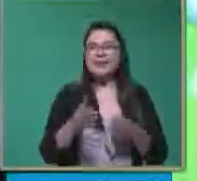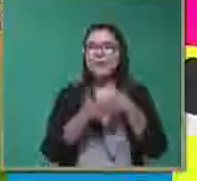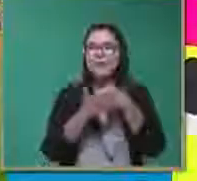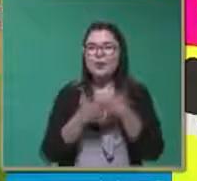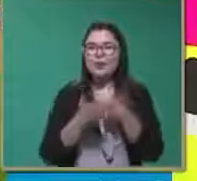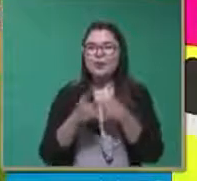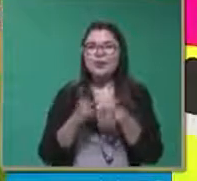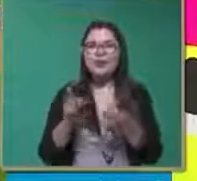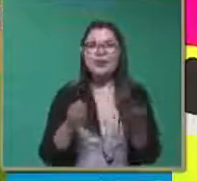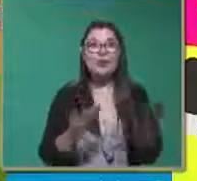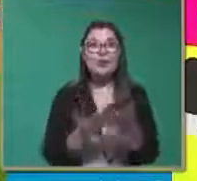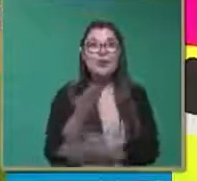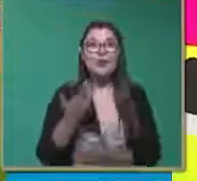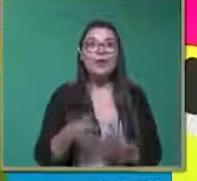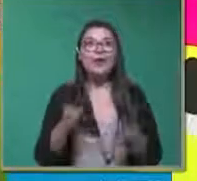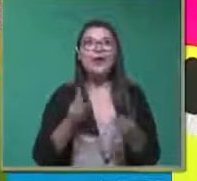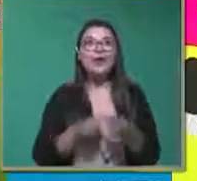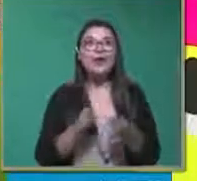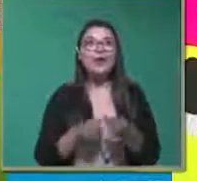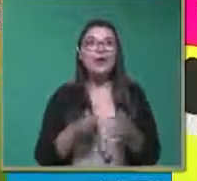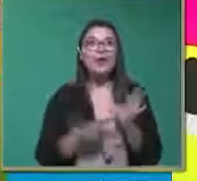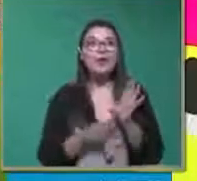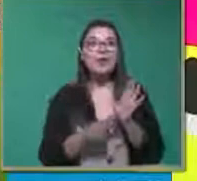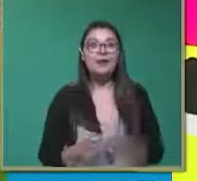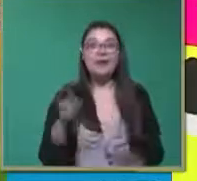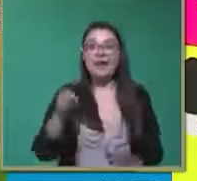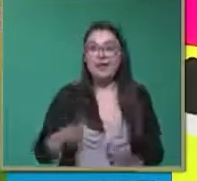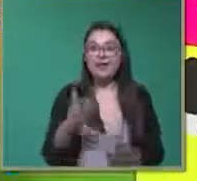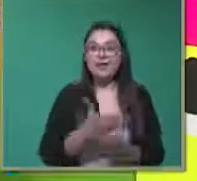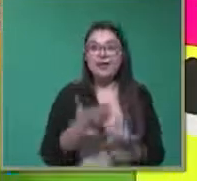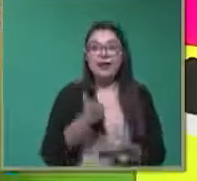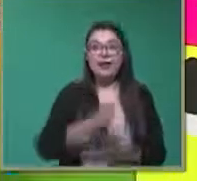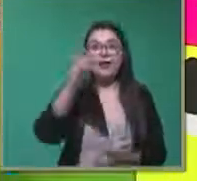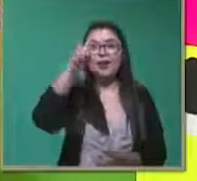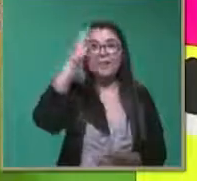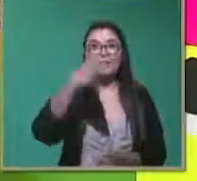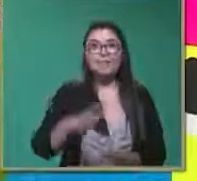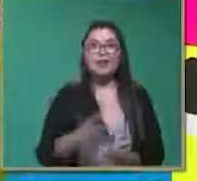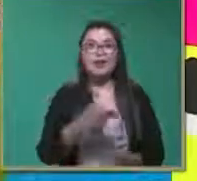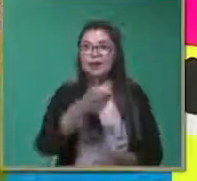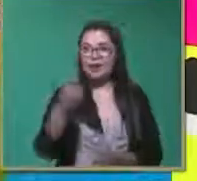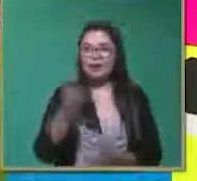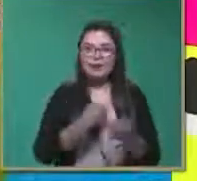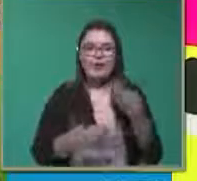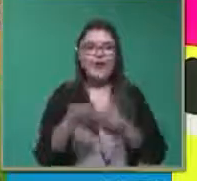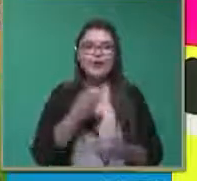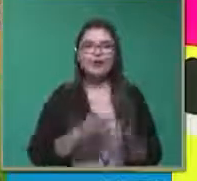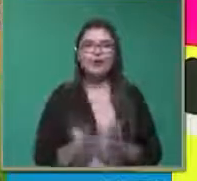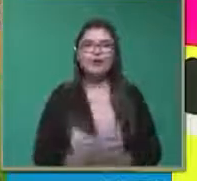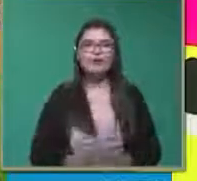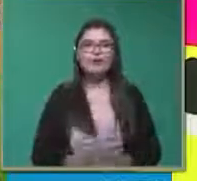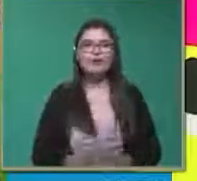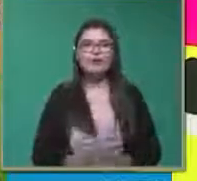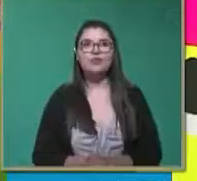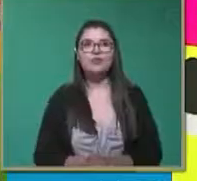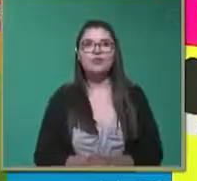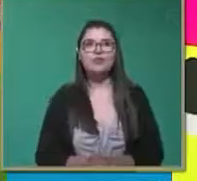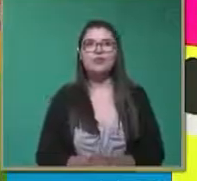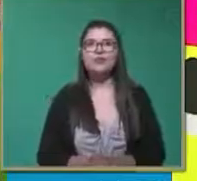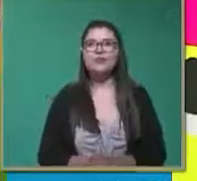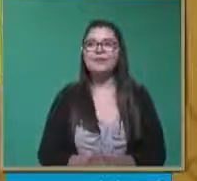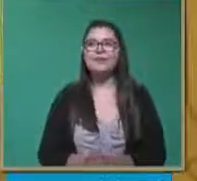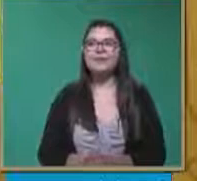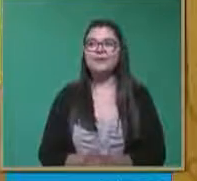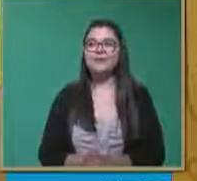ese acto? ¿Dónde? En la Ciudad de México. Saludos para todos mis fanáticos. Eso y para todos mis admiradores de allá. Y acá, al final, pues obviamente,